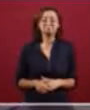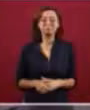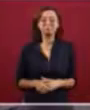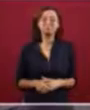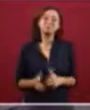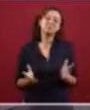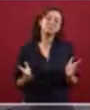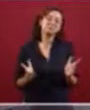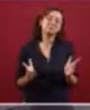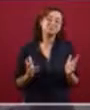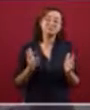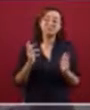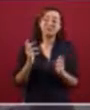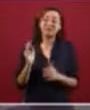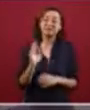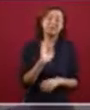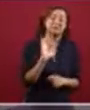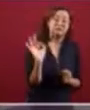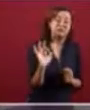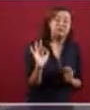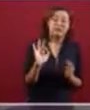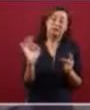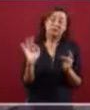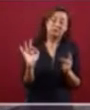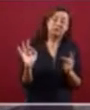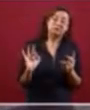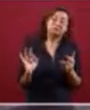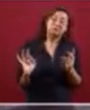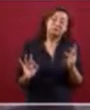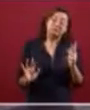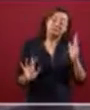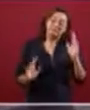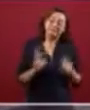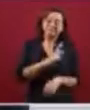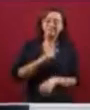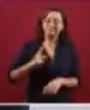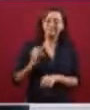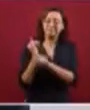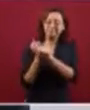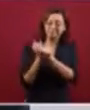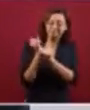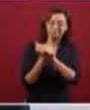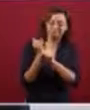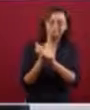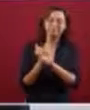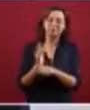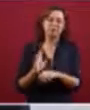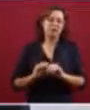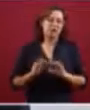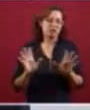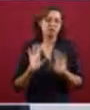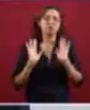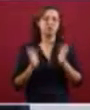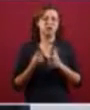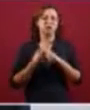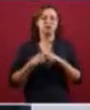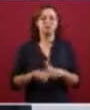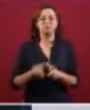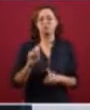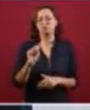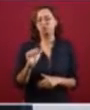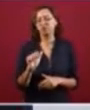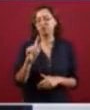muchas posibilidades, hay que analizarlo, hay que verlo. Desde luego que lo está investigando el SAT.